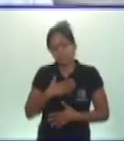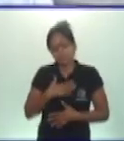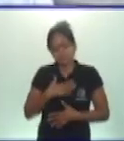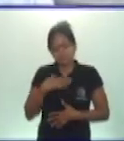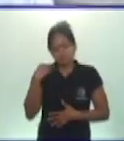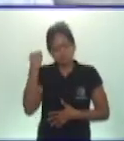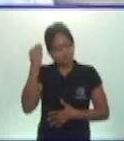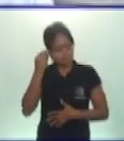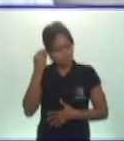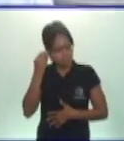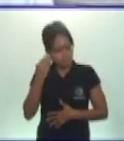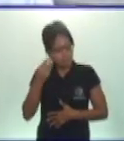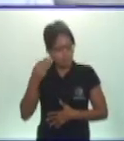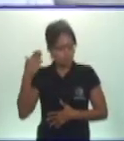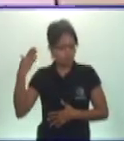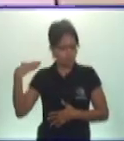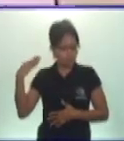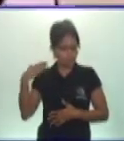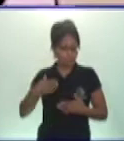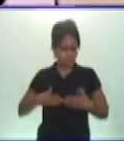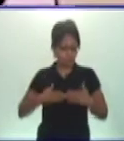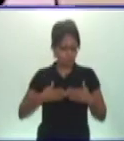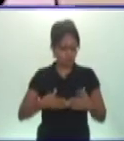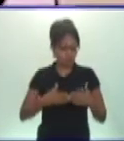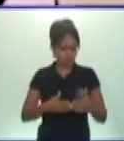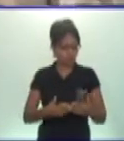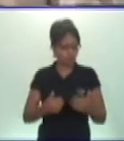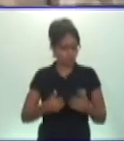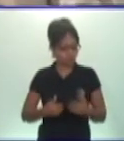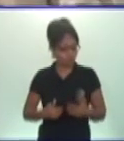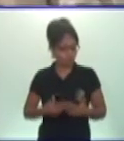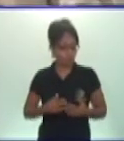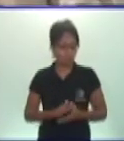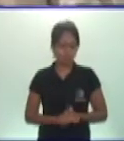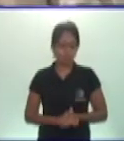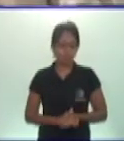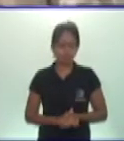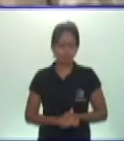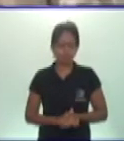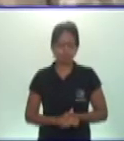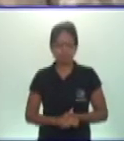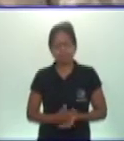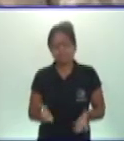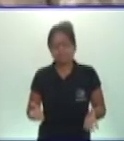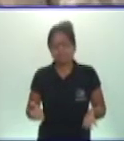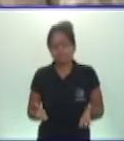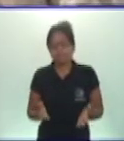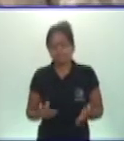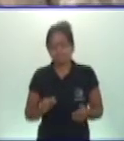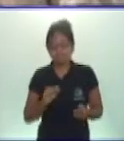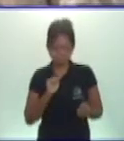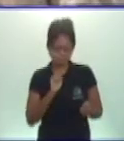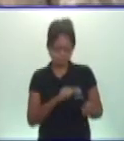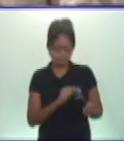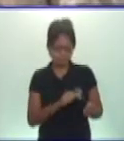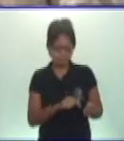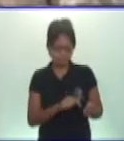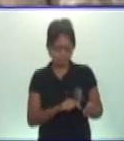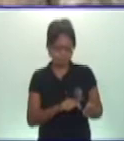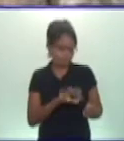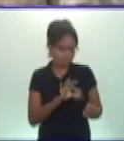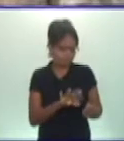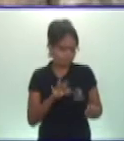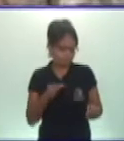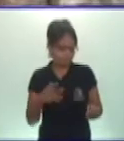la entrada y salida de todos los barcos. Continuemos. La bahía fue escogida